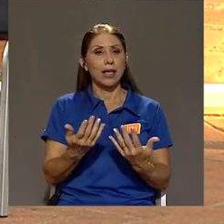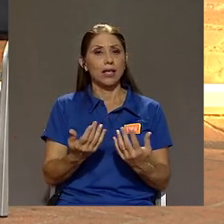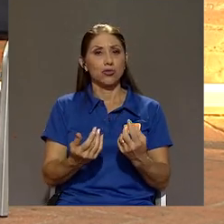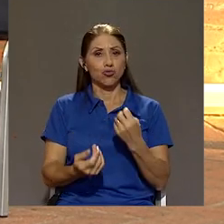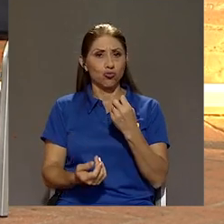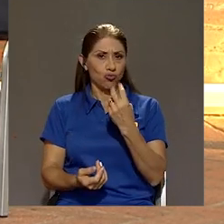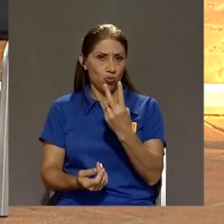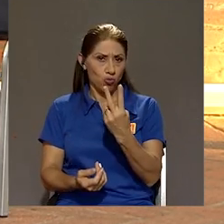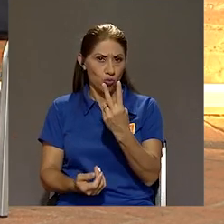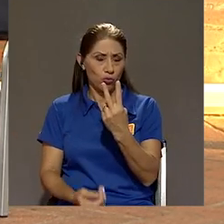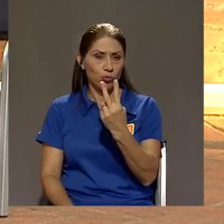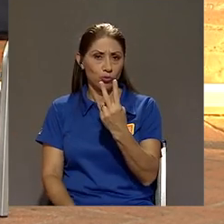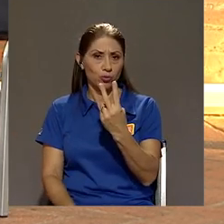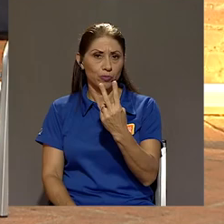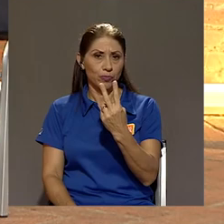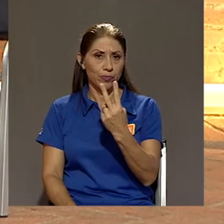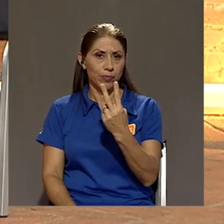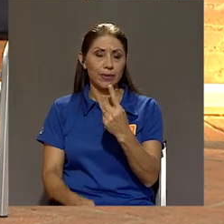dos,